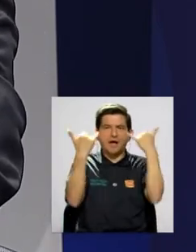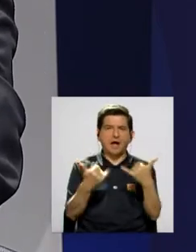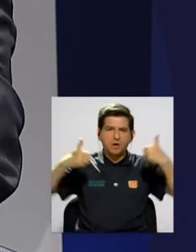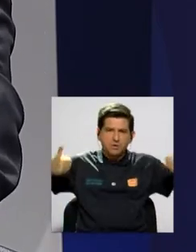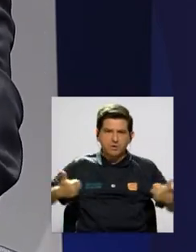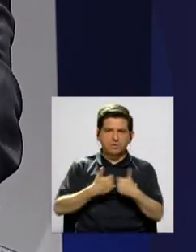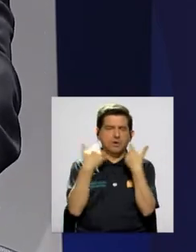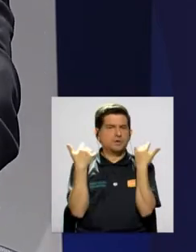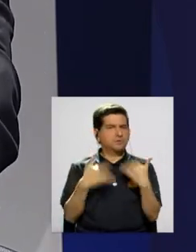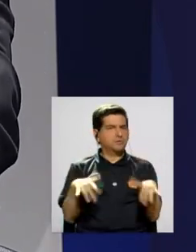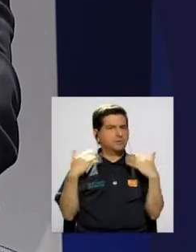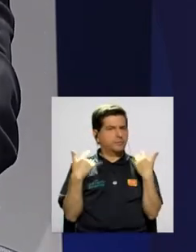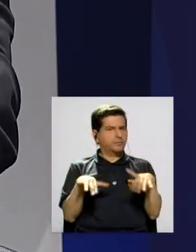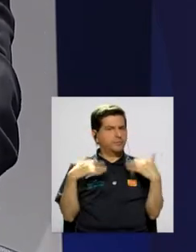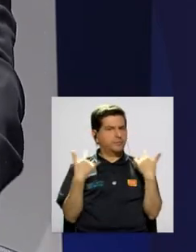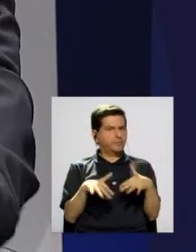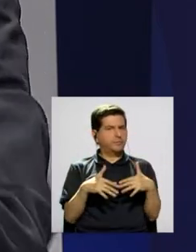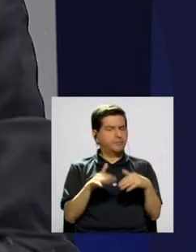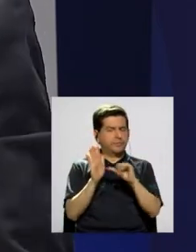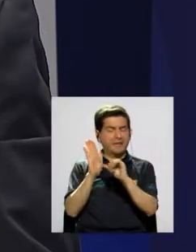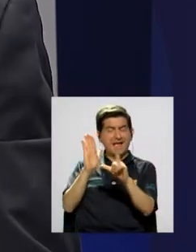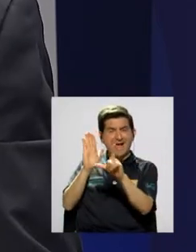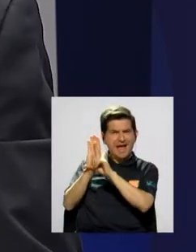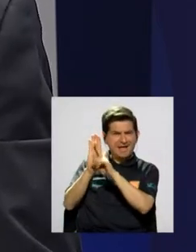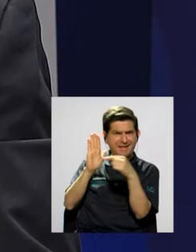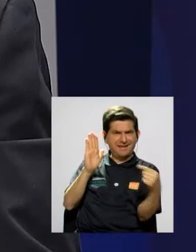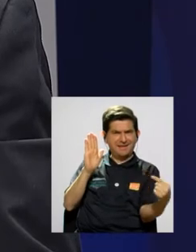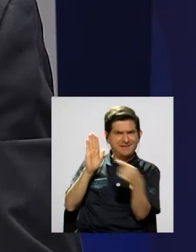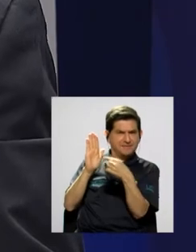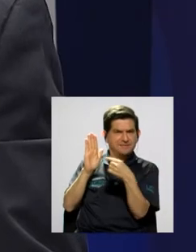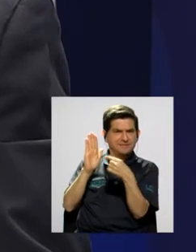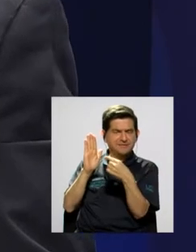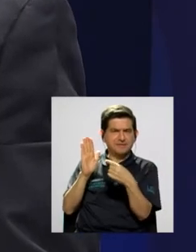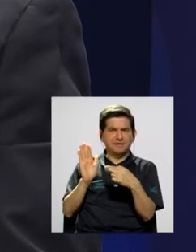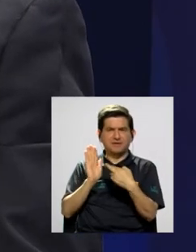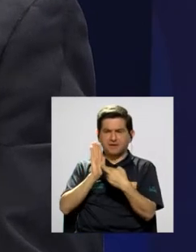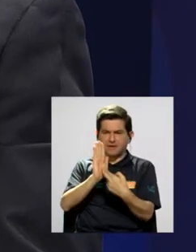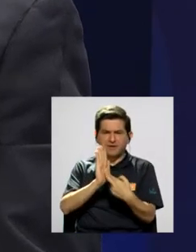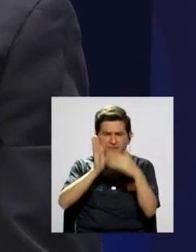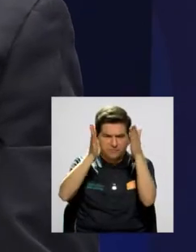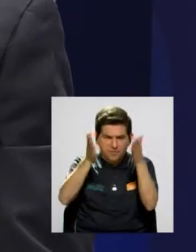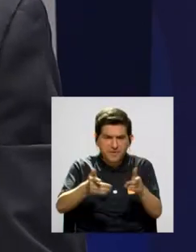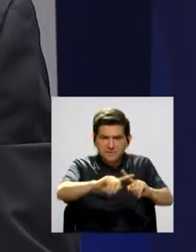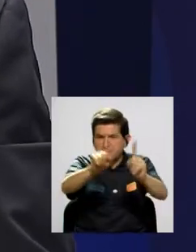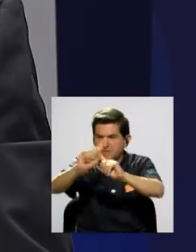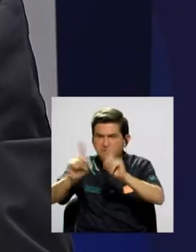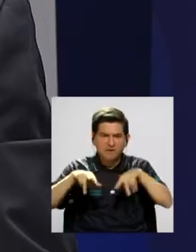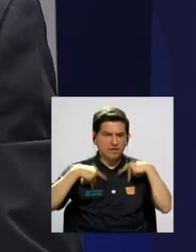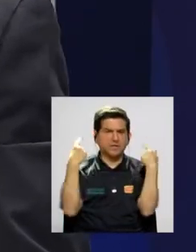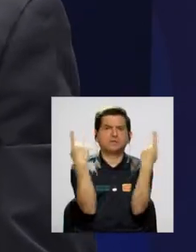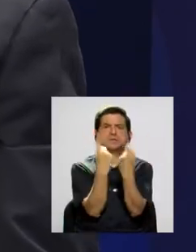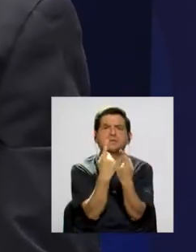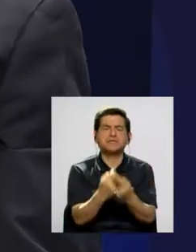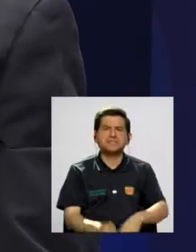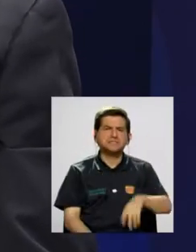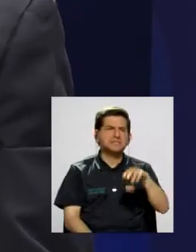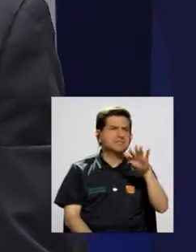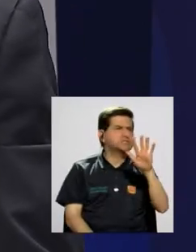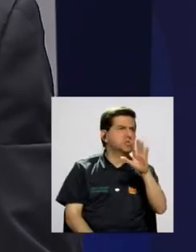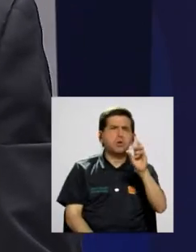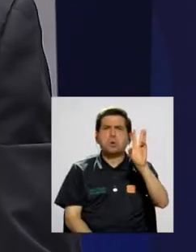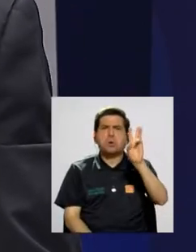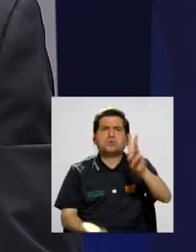fuertes. La Asamblea Legislativa tiene representación multipartidista, tiene 5 o 6